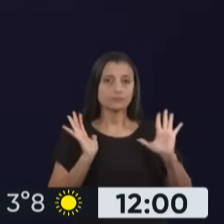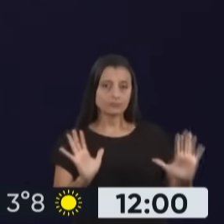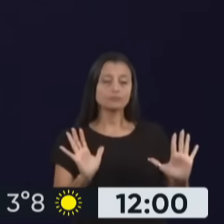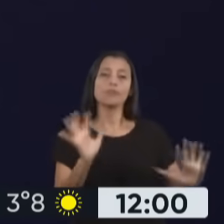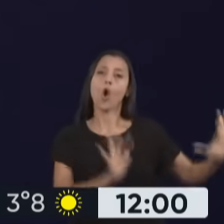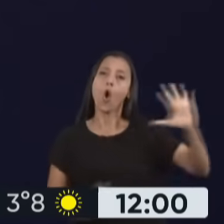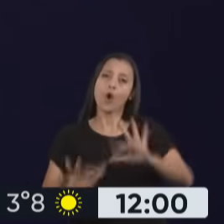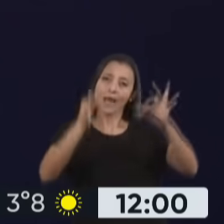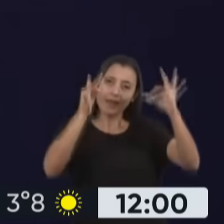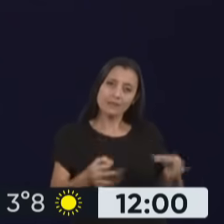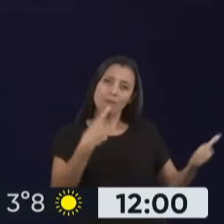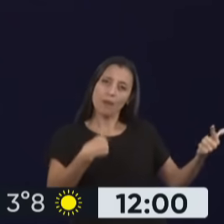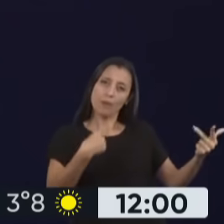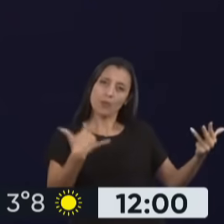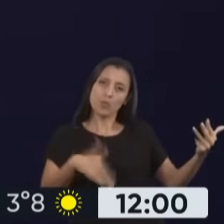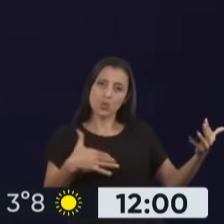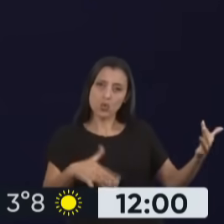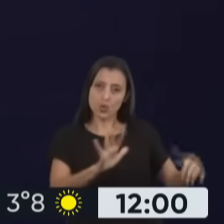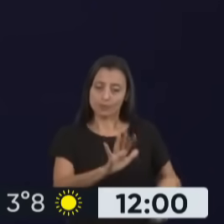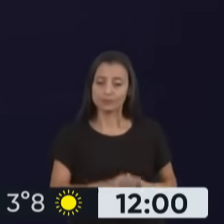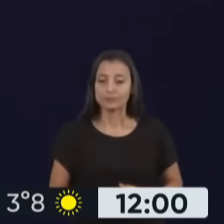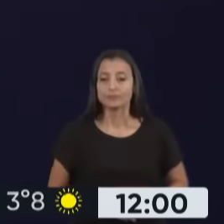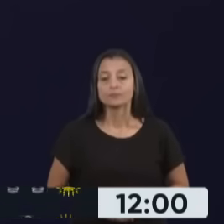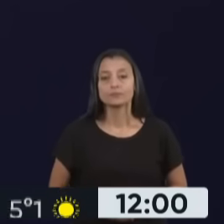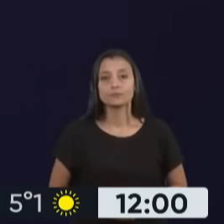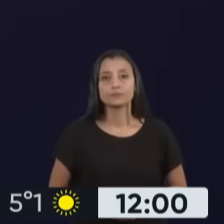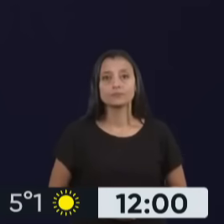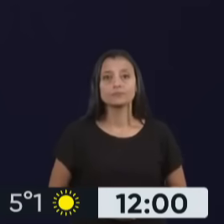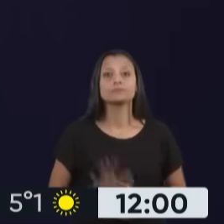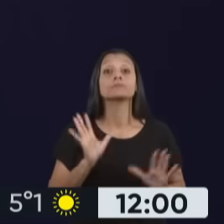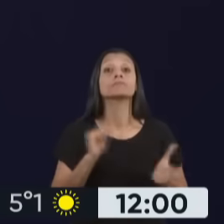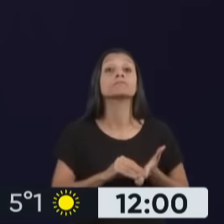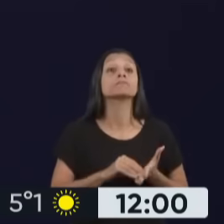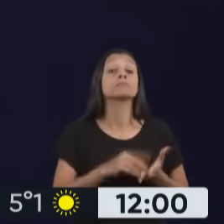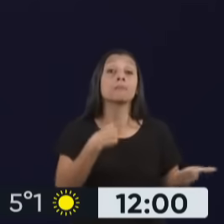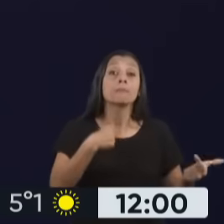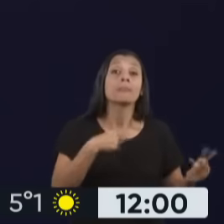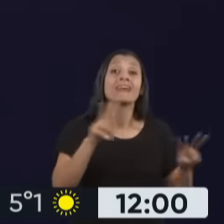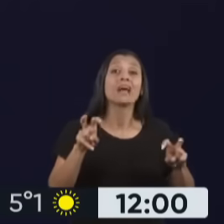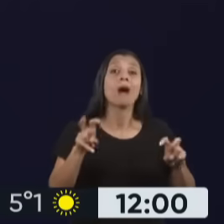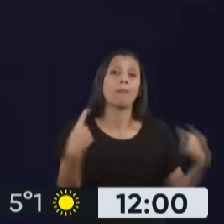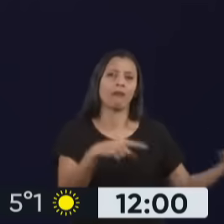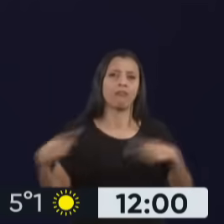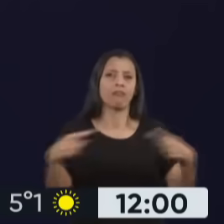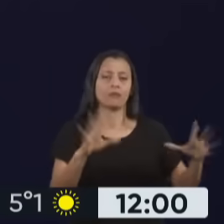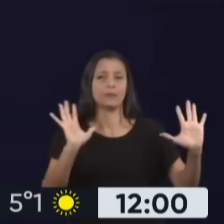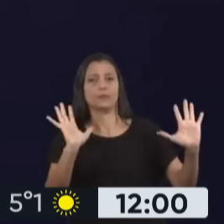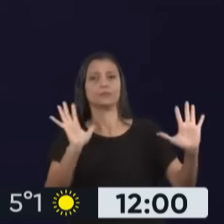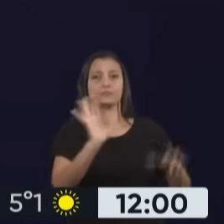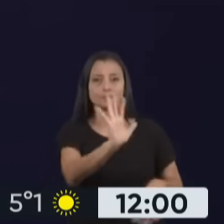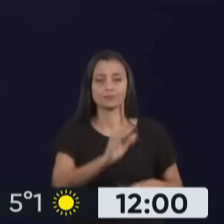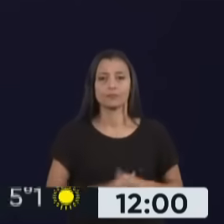Vamos a ordenar la multiplicidad de preguntas de diferentes temas que me has hecho.